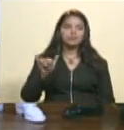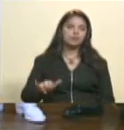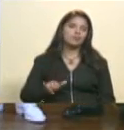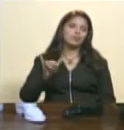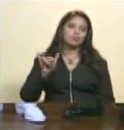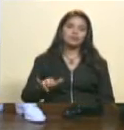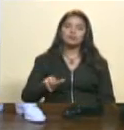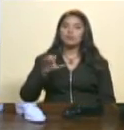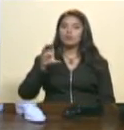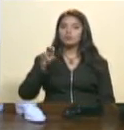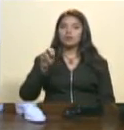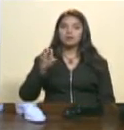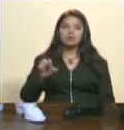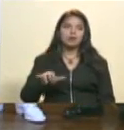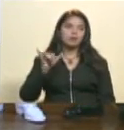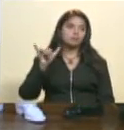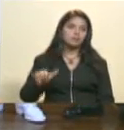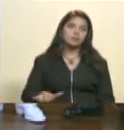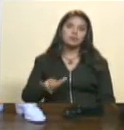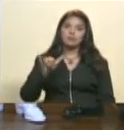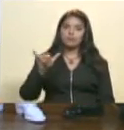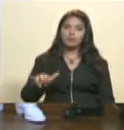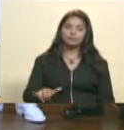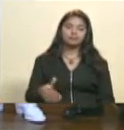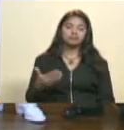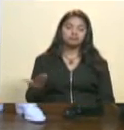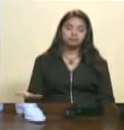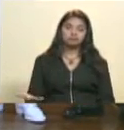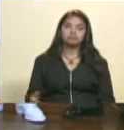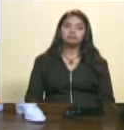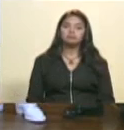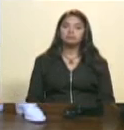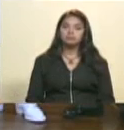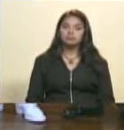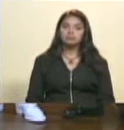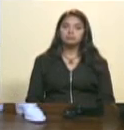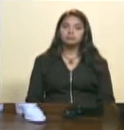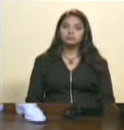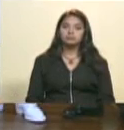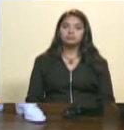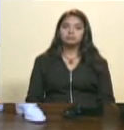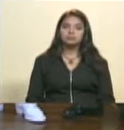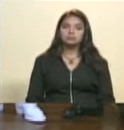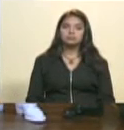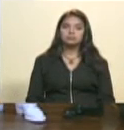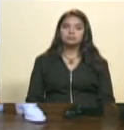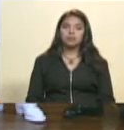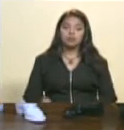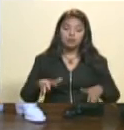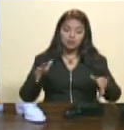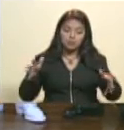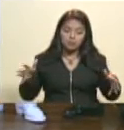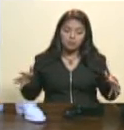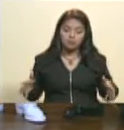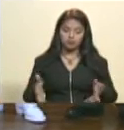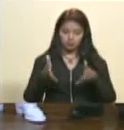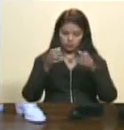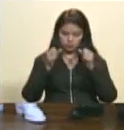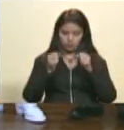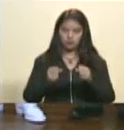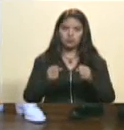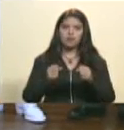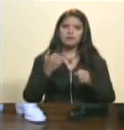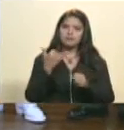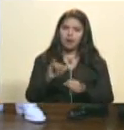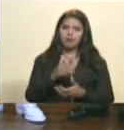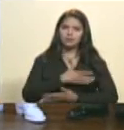Consejo Nacional Electoral que, con un impulso que ha tomado y que le ha